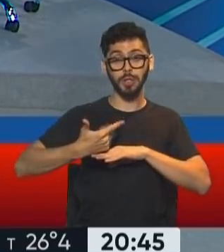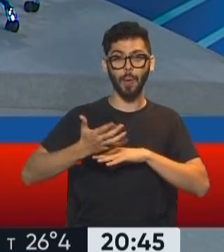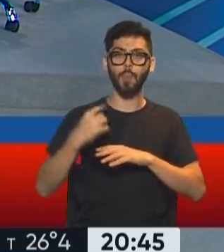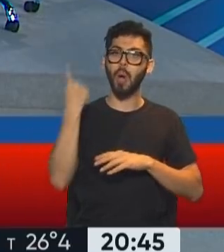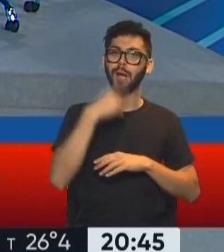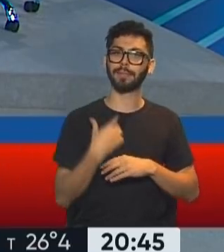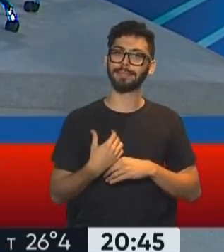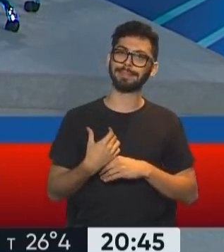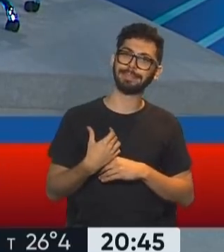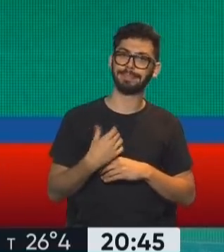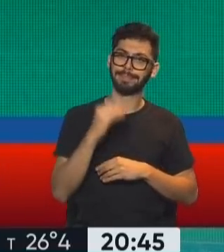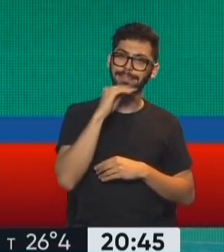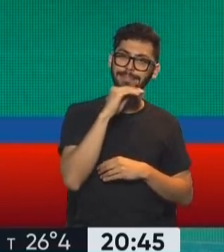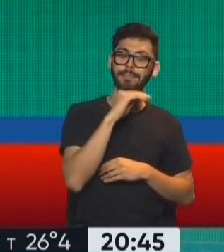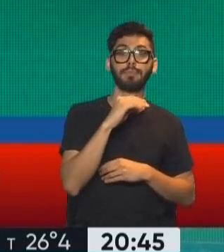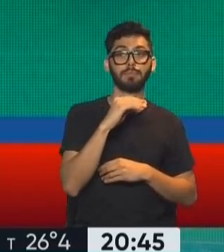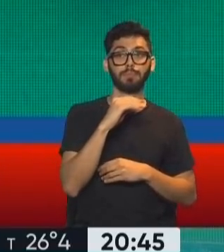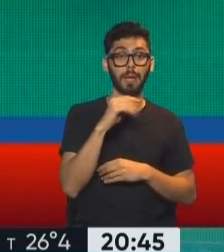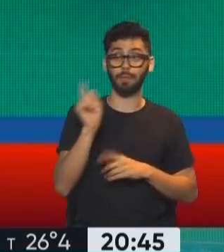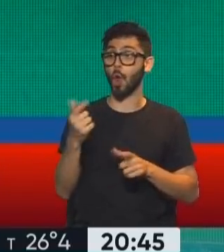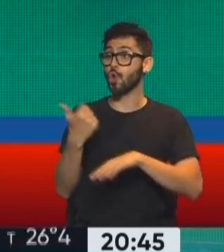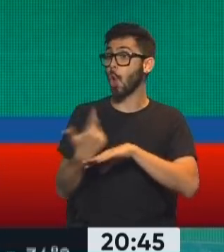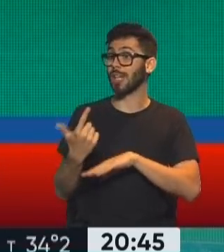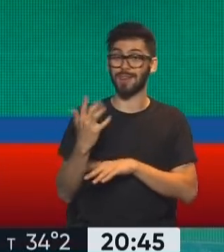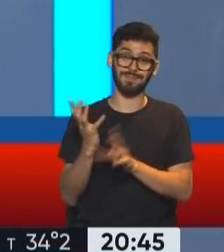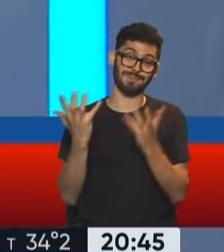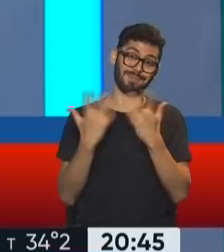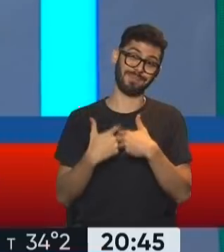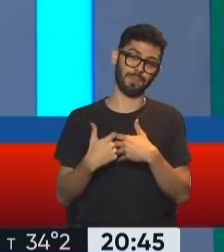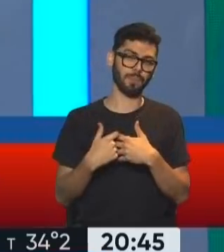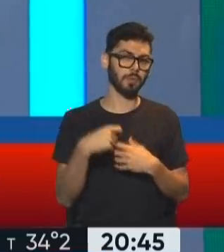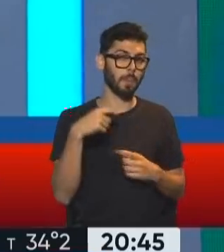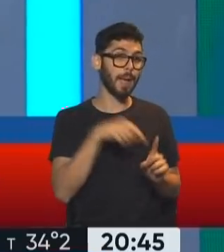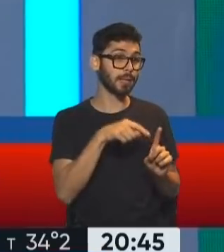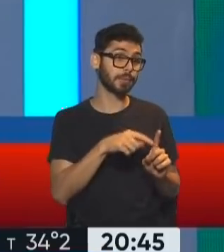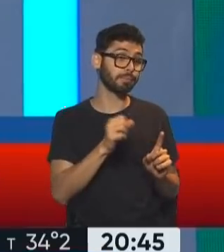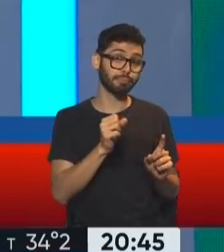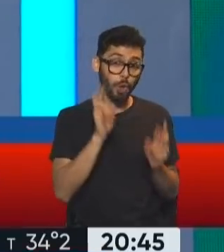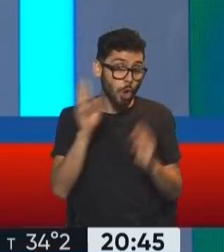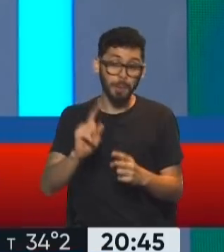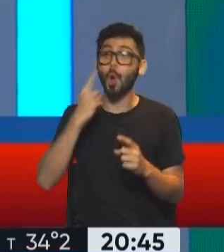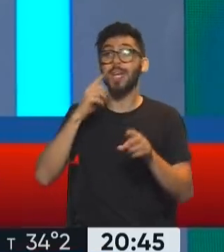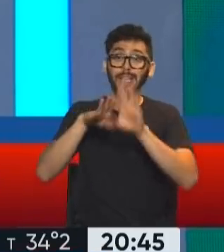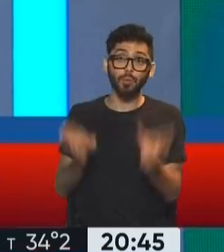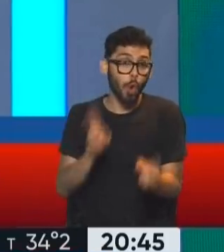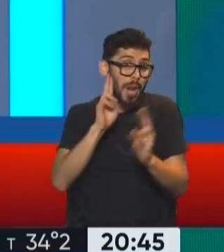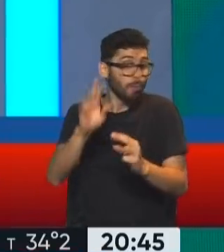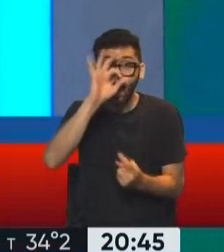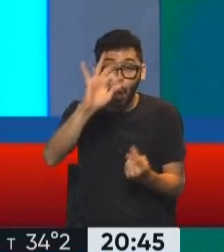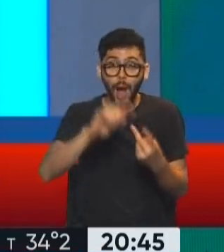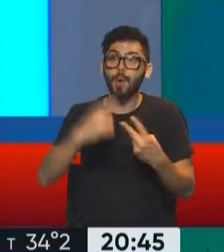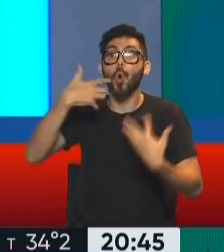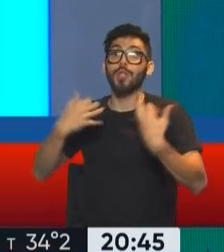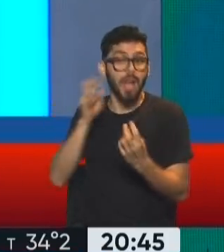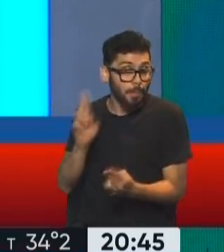y hoy las ausencias lo dejan en claro. Además es lo que no respeta. Es lo que no respeta. Nunca respetó ni las instituciones ni la justicia.